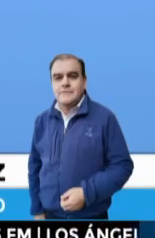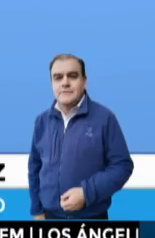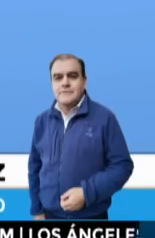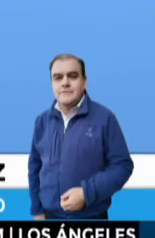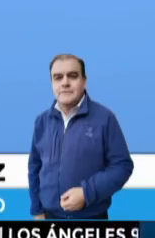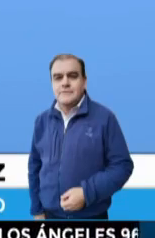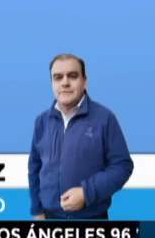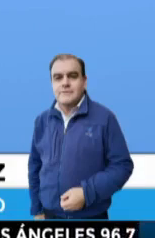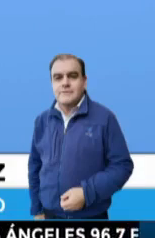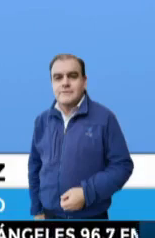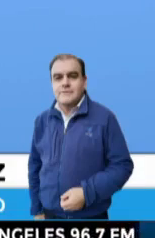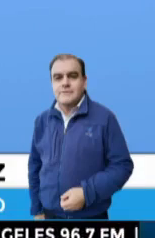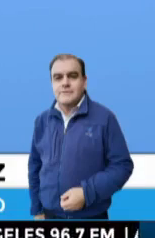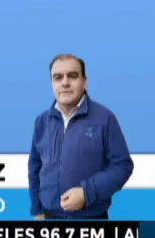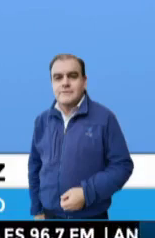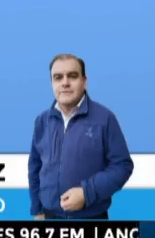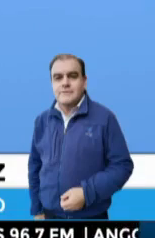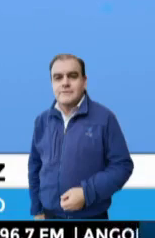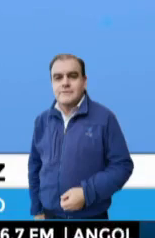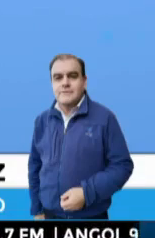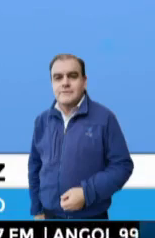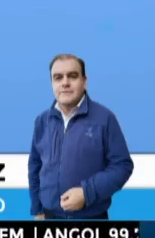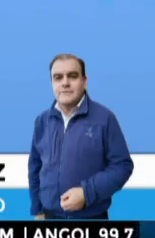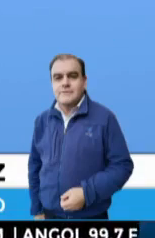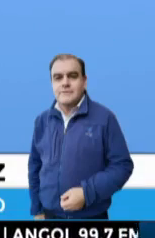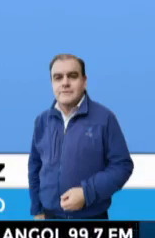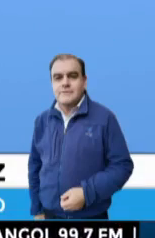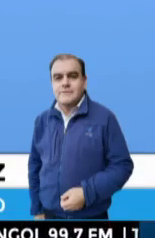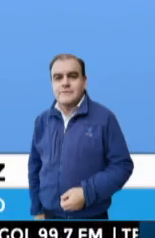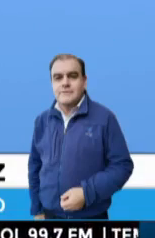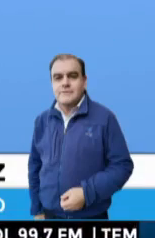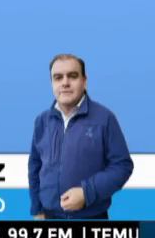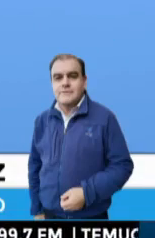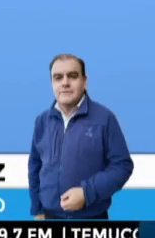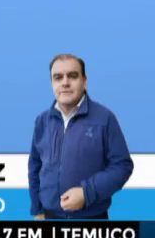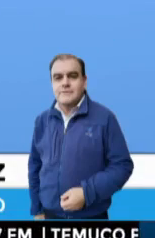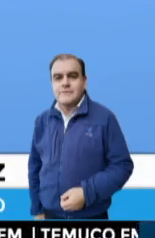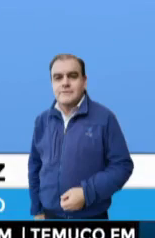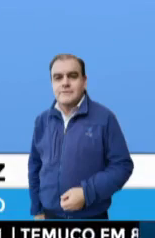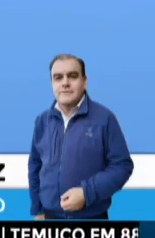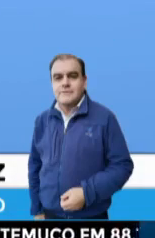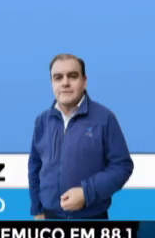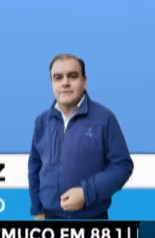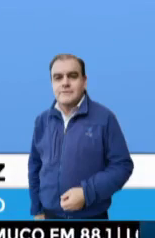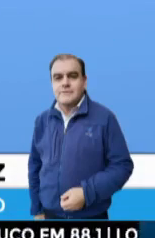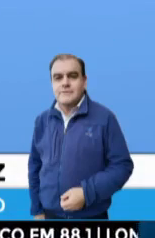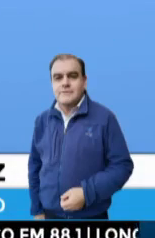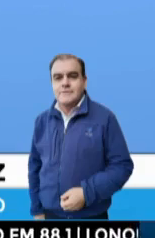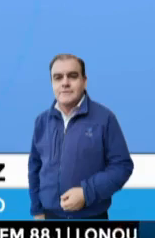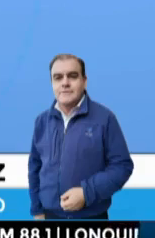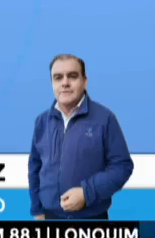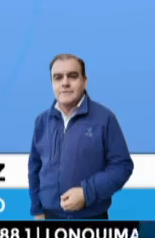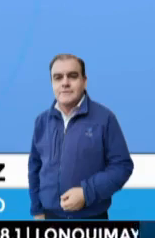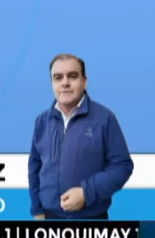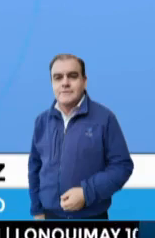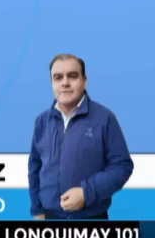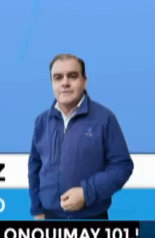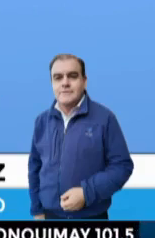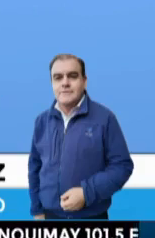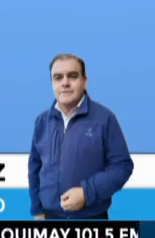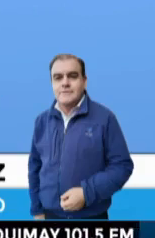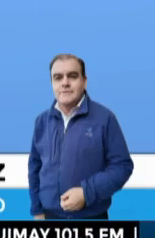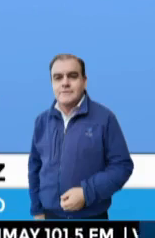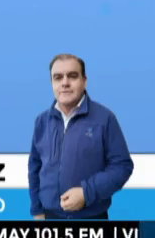Ruta 5, donde cayó un frondoso y gigantesco árbol de una altura importante sobre la carretera. Esto que en el